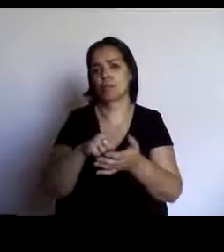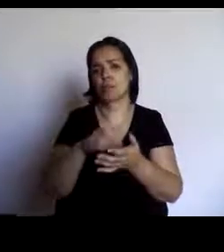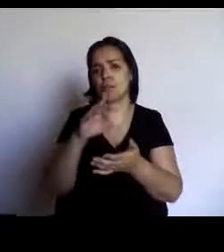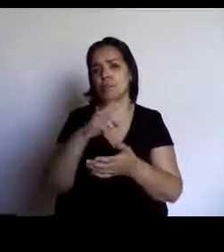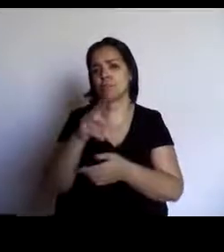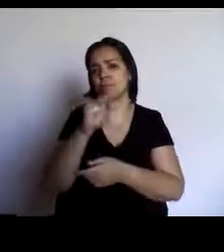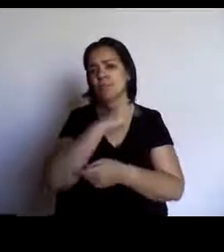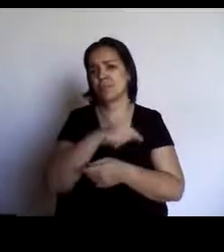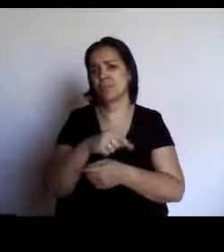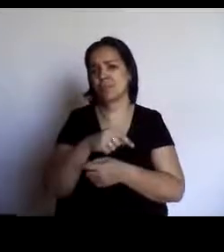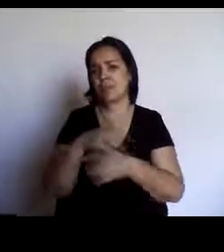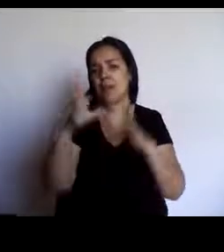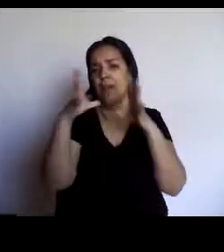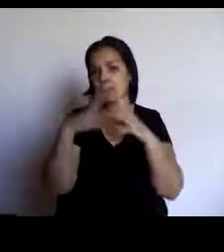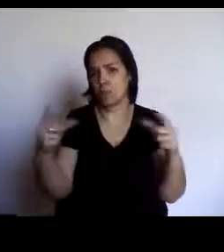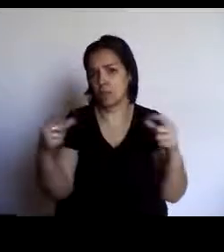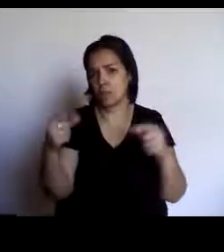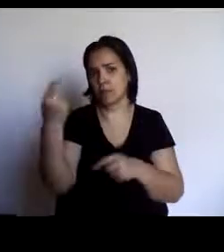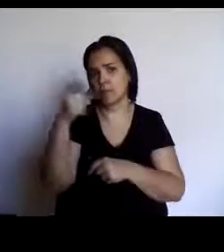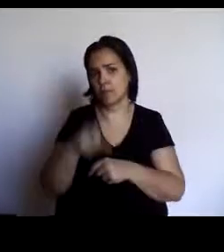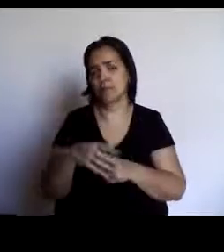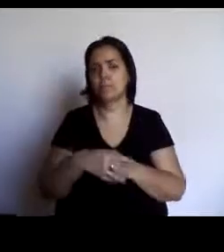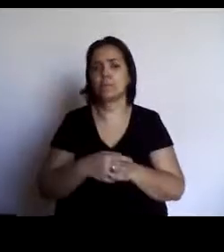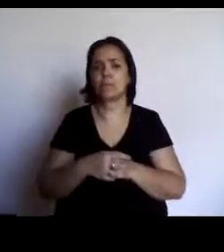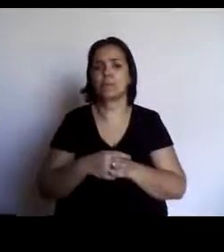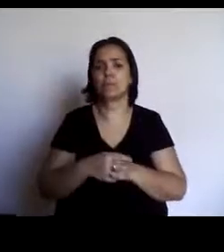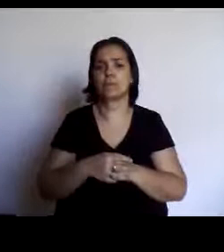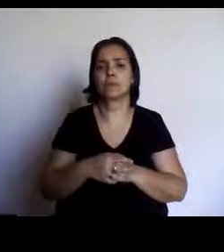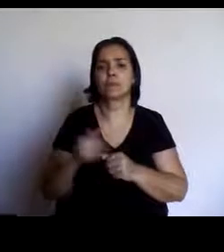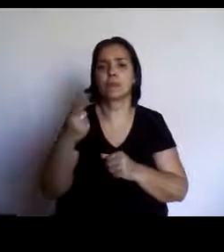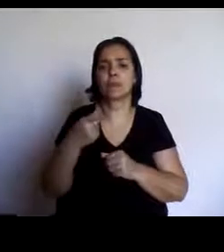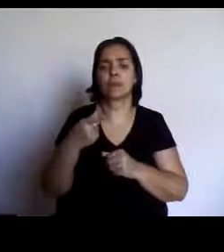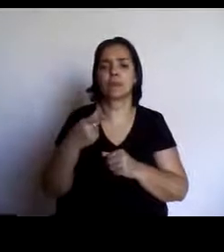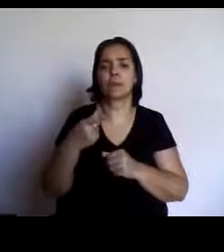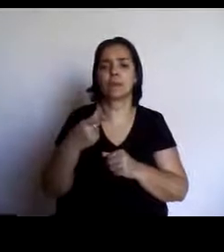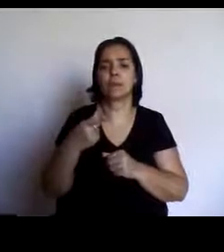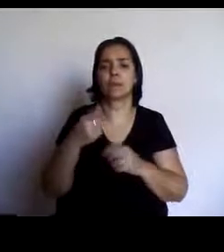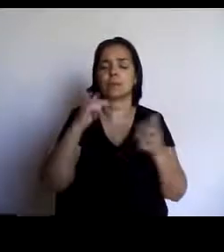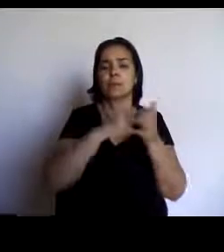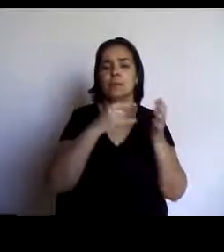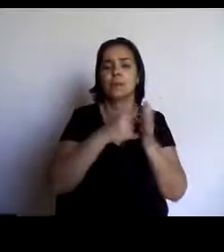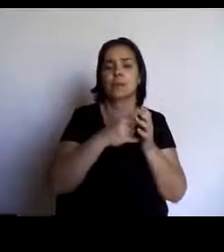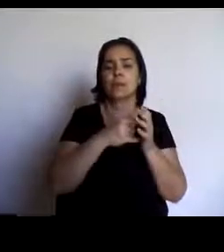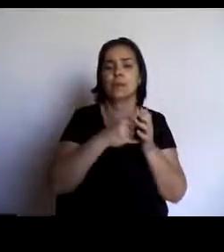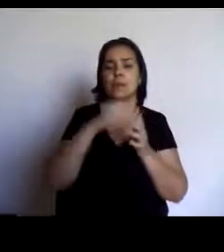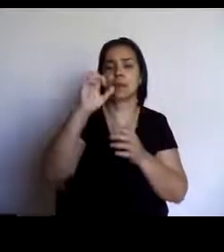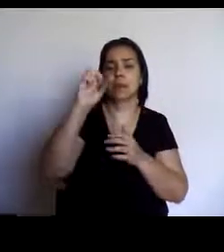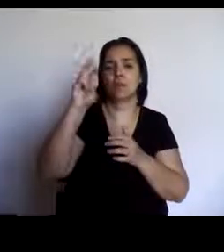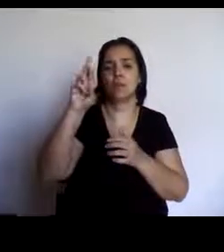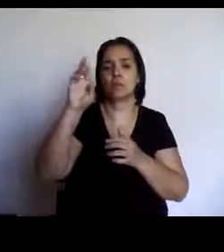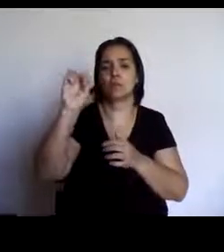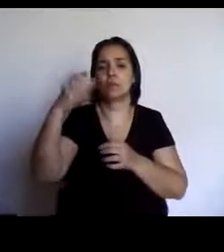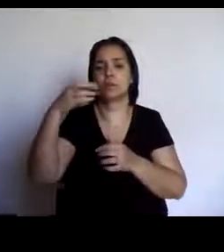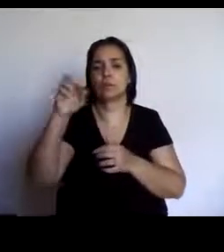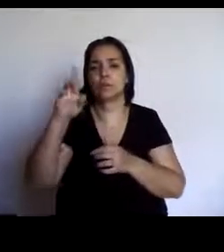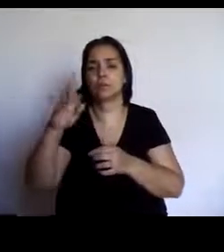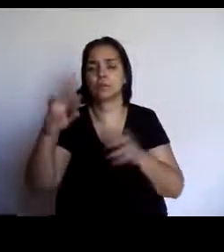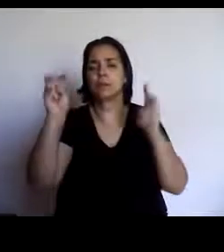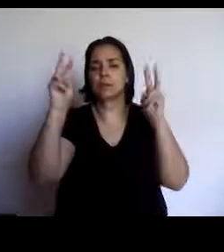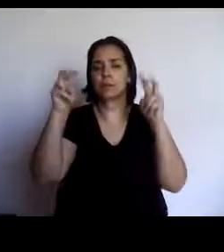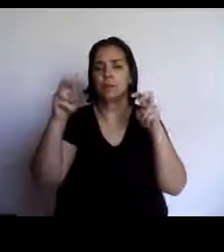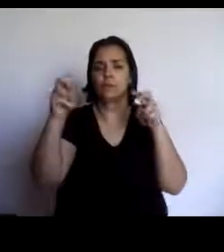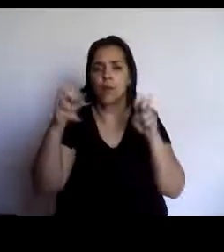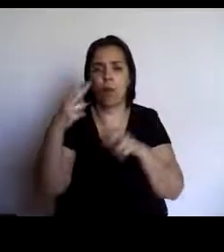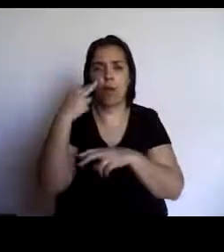Andalucía. El proyecto Eurover tiene también una temática relacionada con el turismo y con